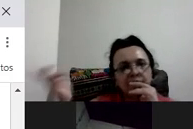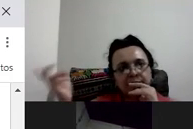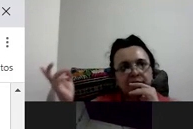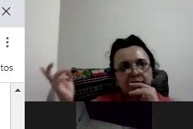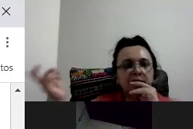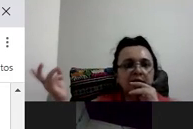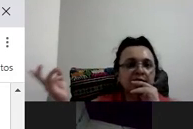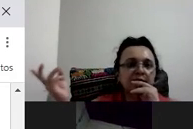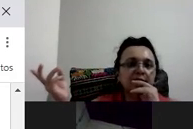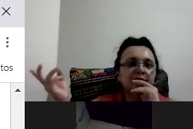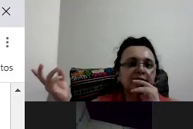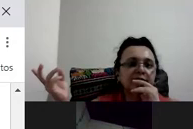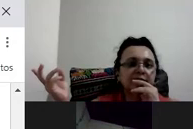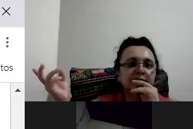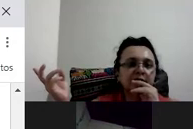después tengo que poner algo